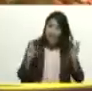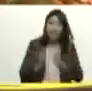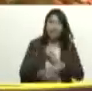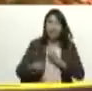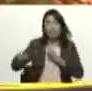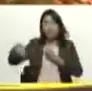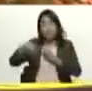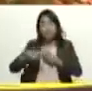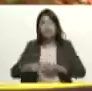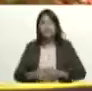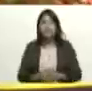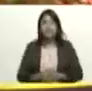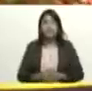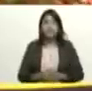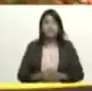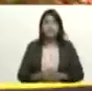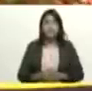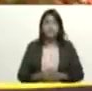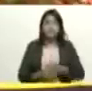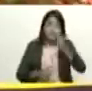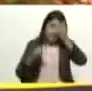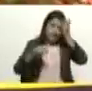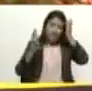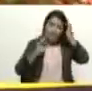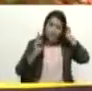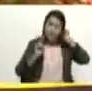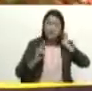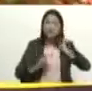profundo, estructural de la sociedad venezolana.